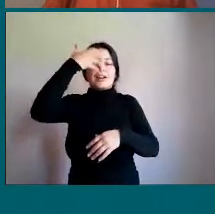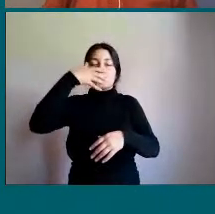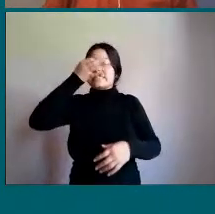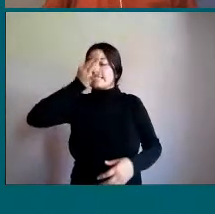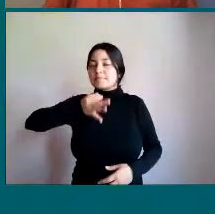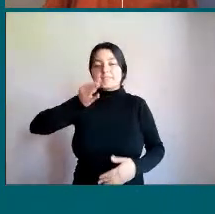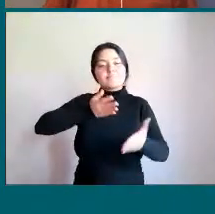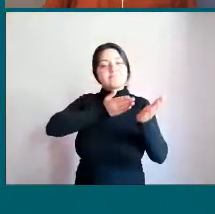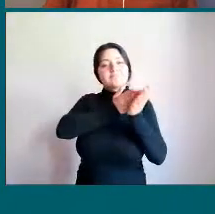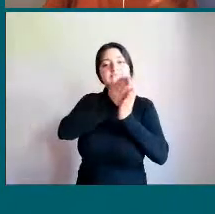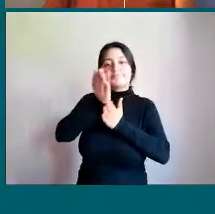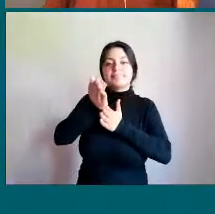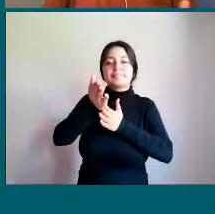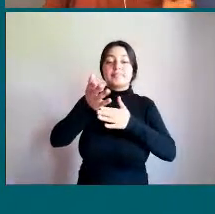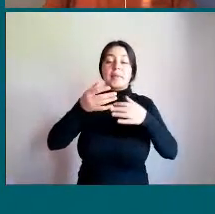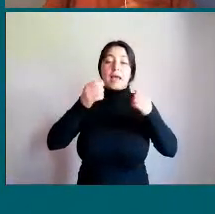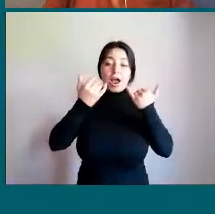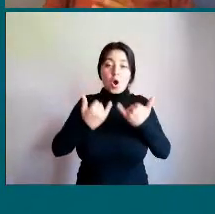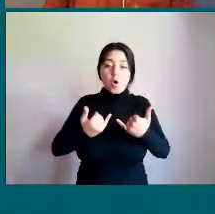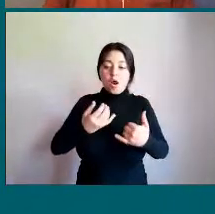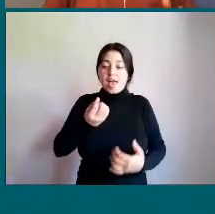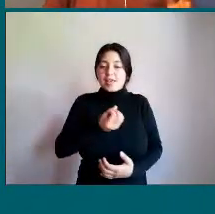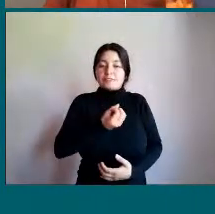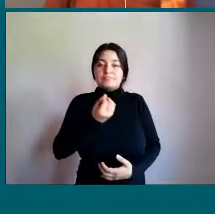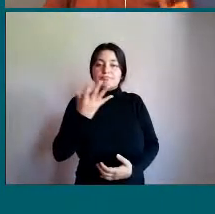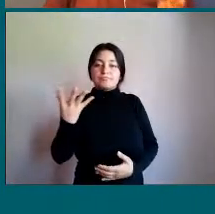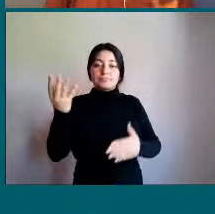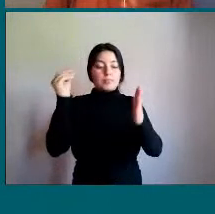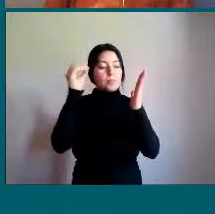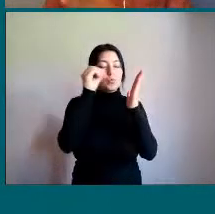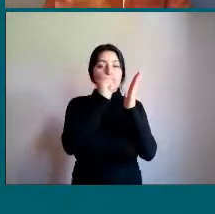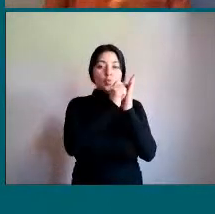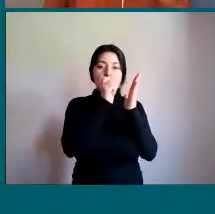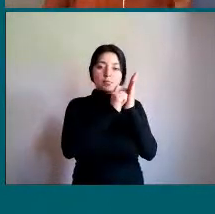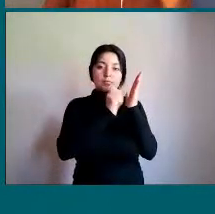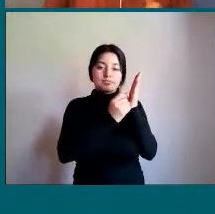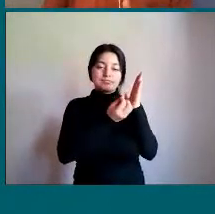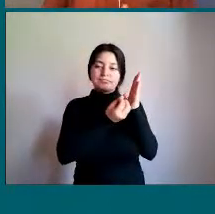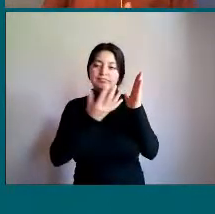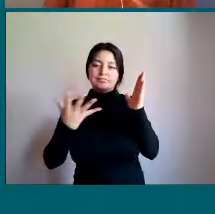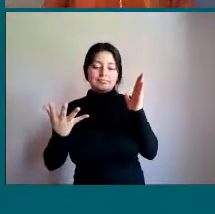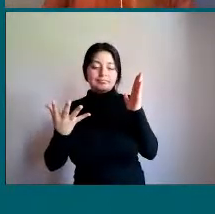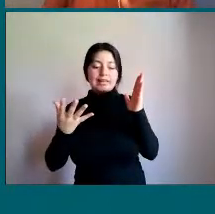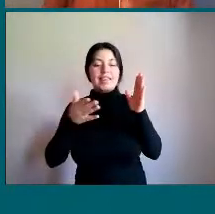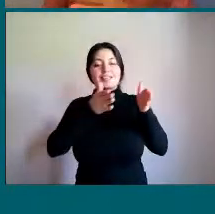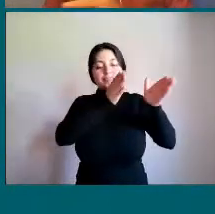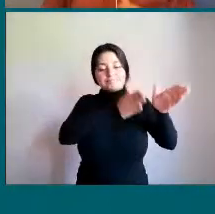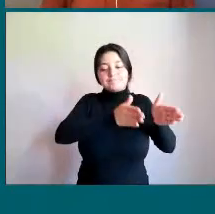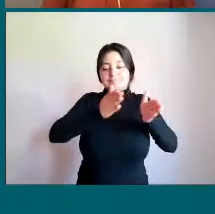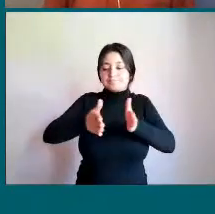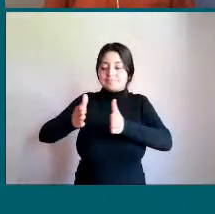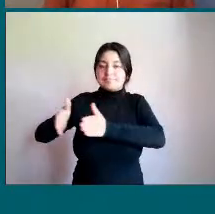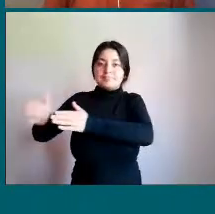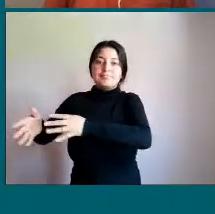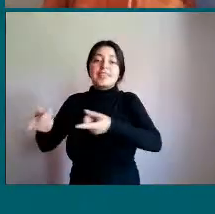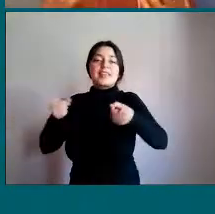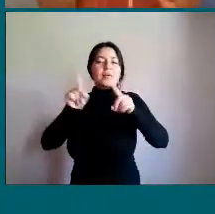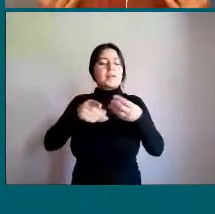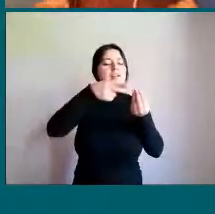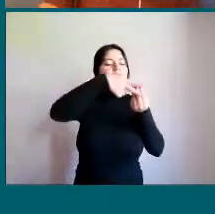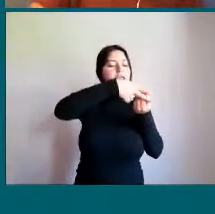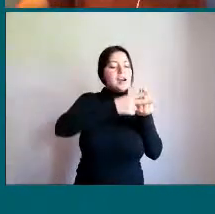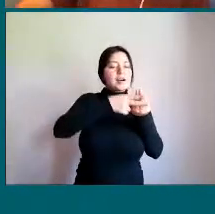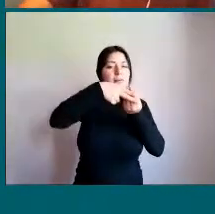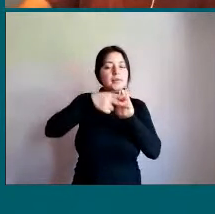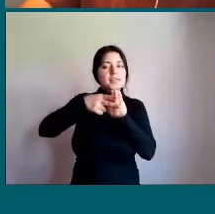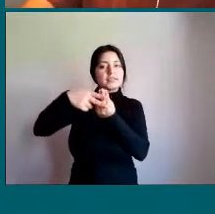de calificar, de poner un número, tener en cuenta los diferentes momentos y herramientas con las que has evaluado. Creo que esto puede